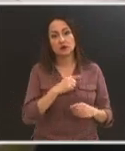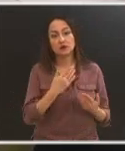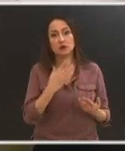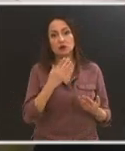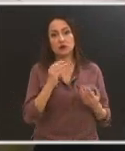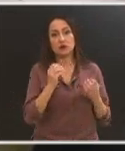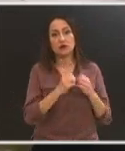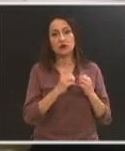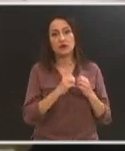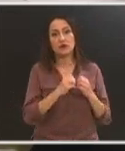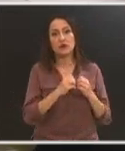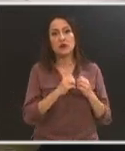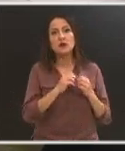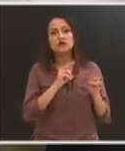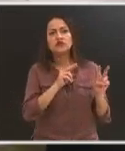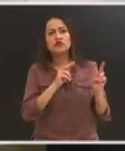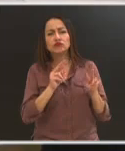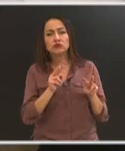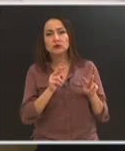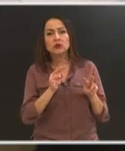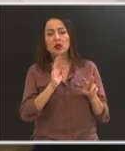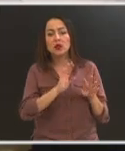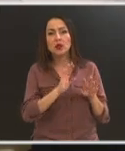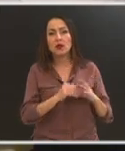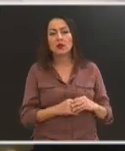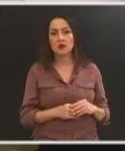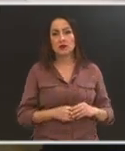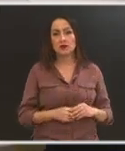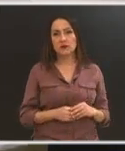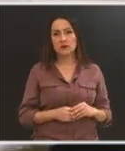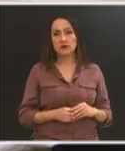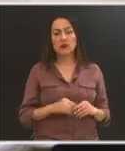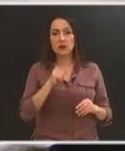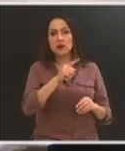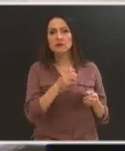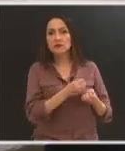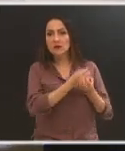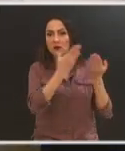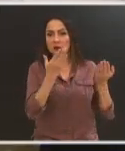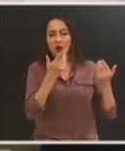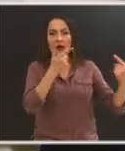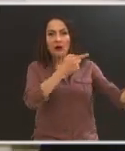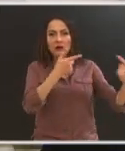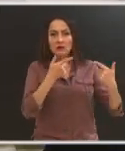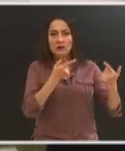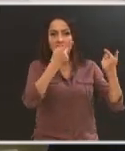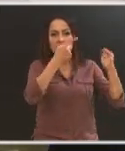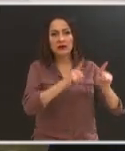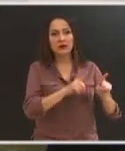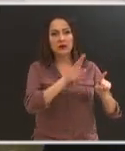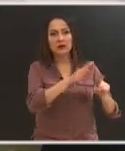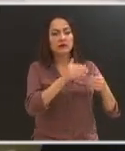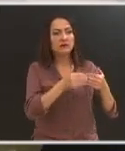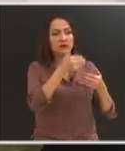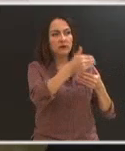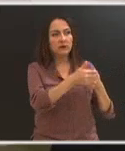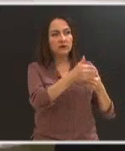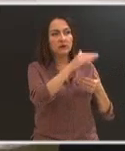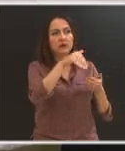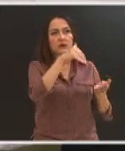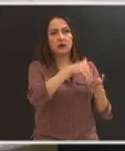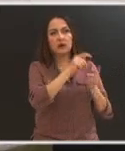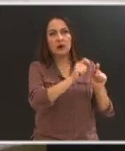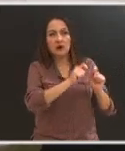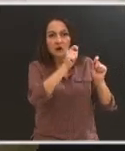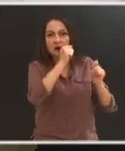poner en perspectiva, que es precisamente esta cantidad de balaceras que se están dando frente a centros